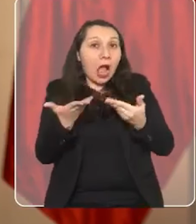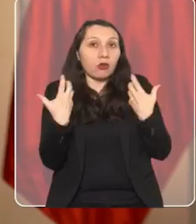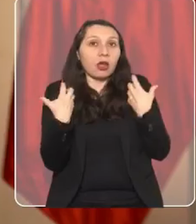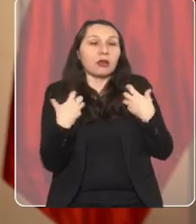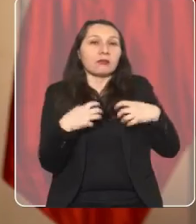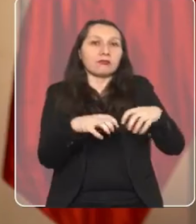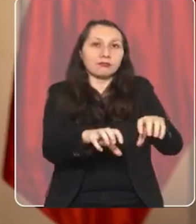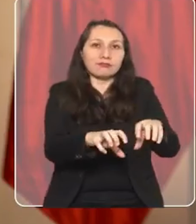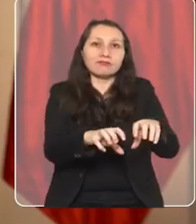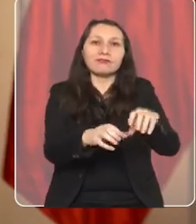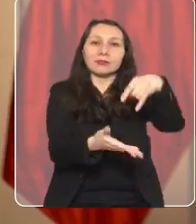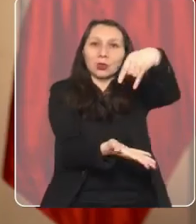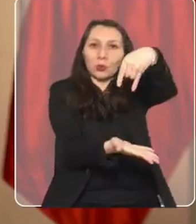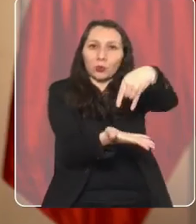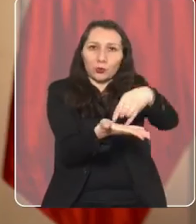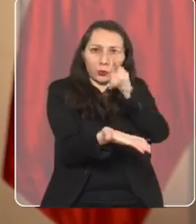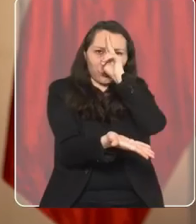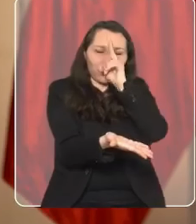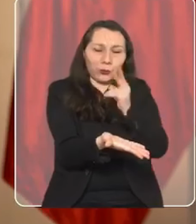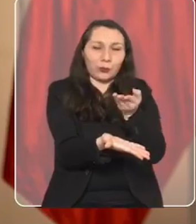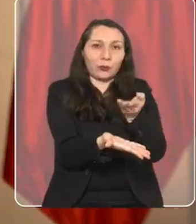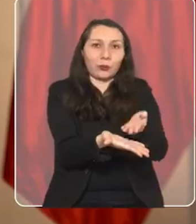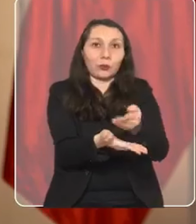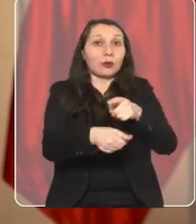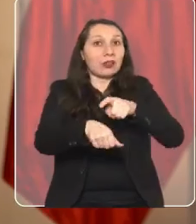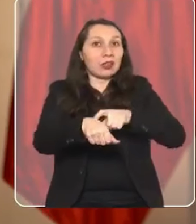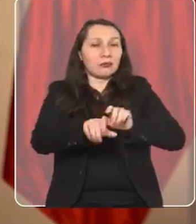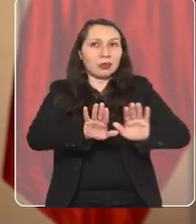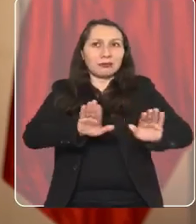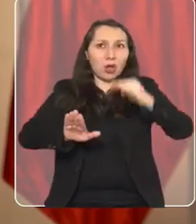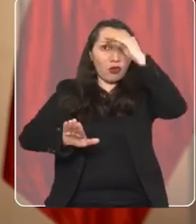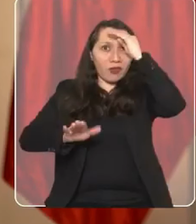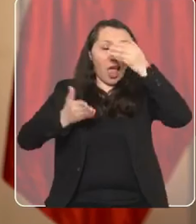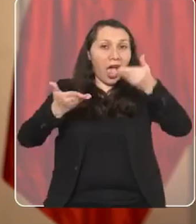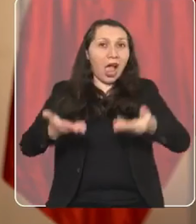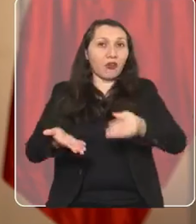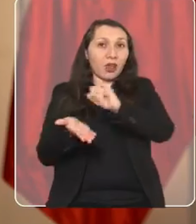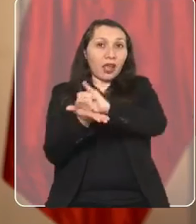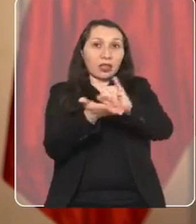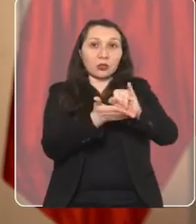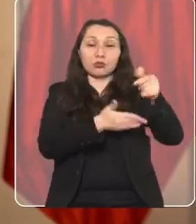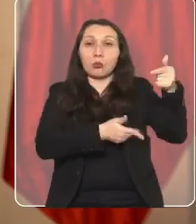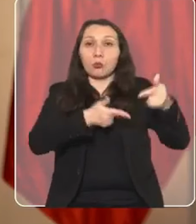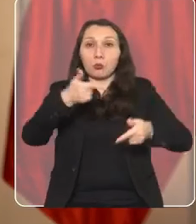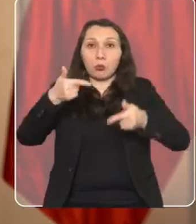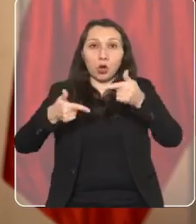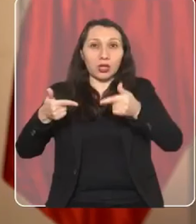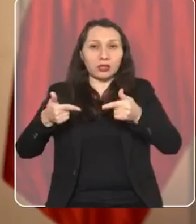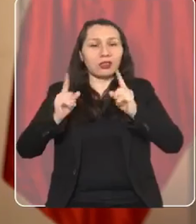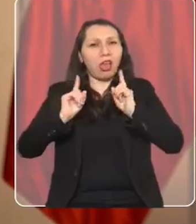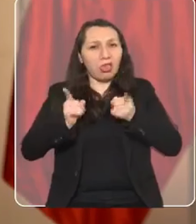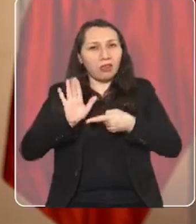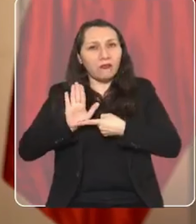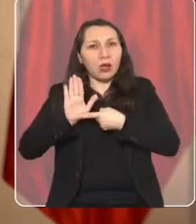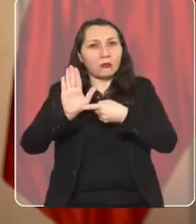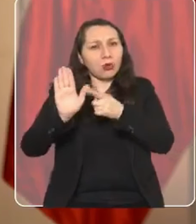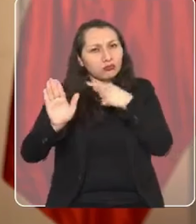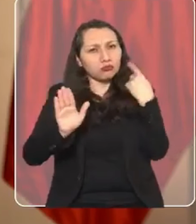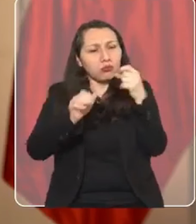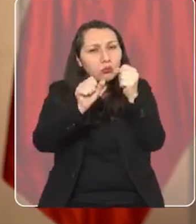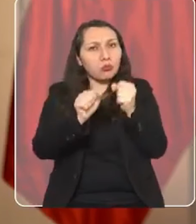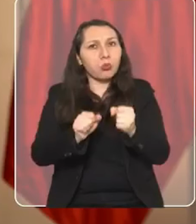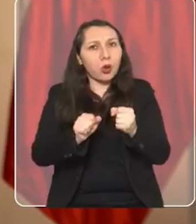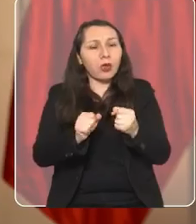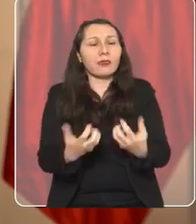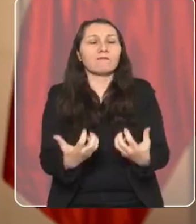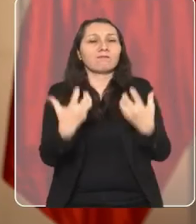manos del honorable Congreso Nacional en tiempos de desconfianza ciudadana con las instituciones y la política debemos demostrar que somos capaces